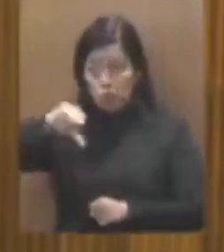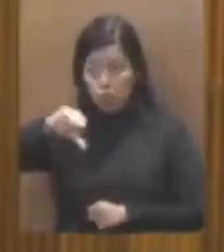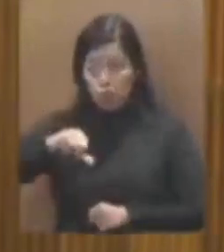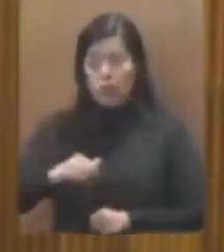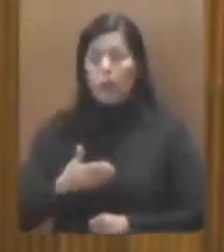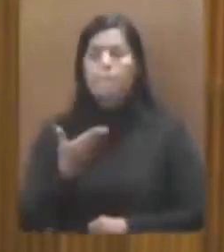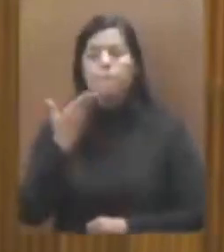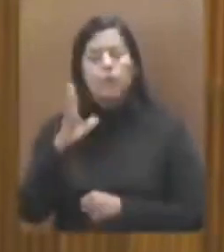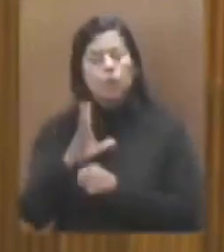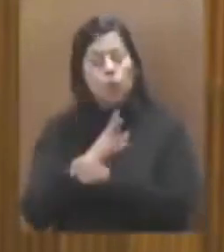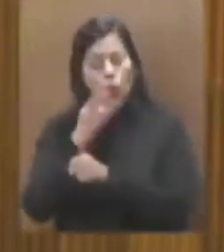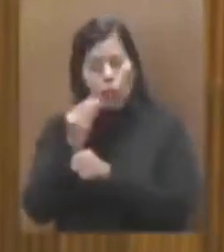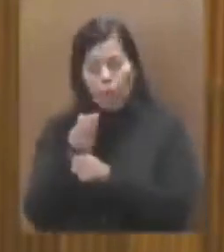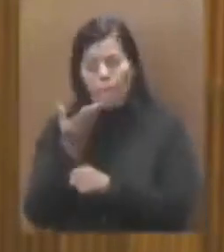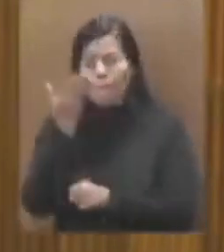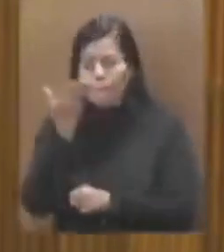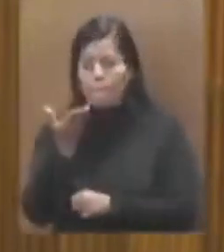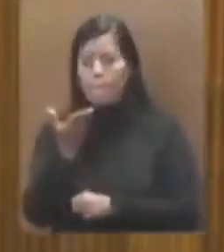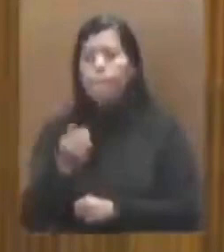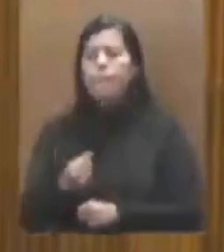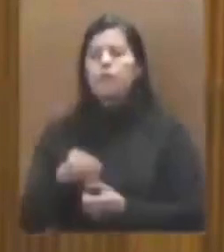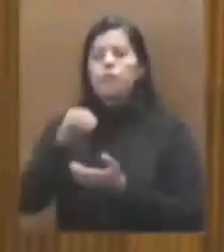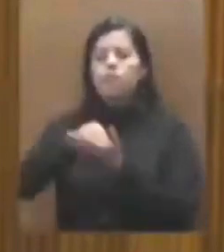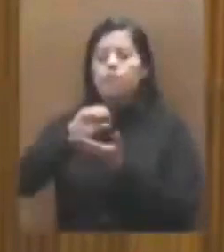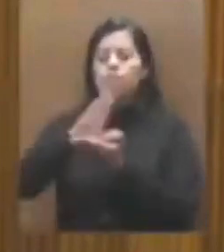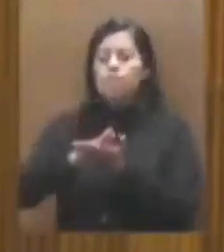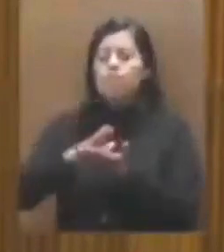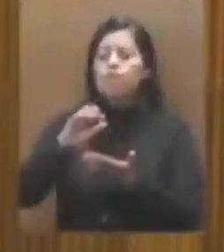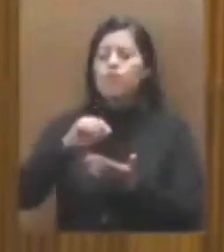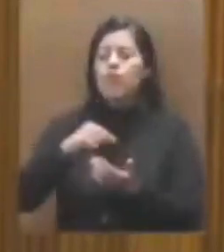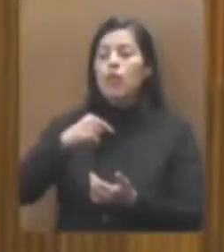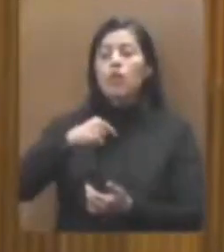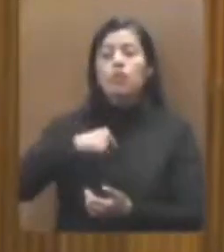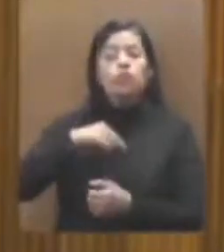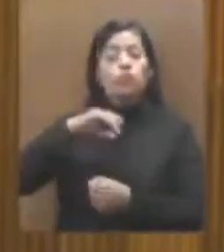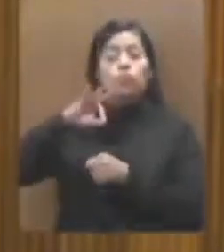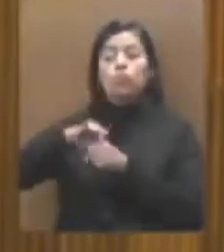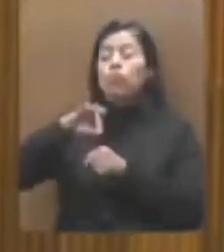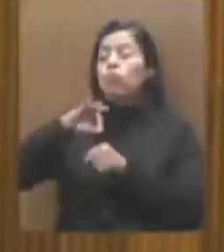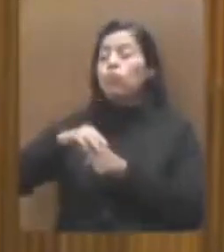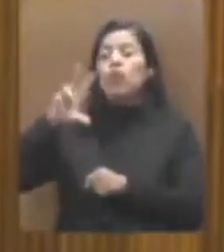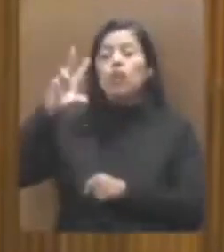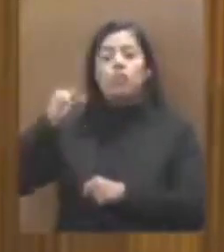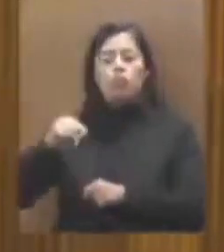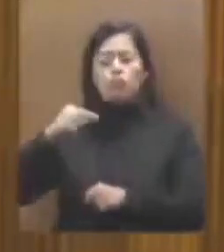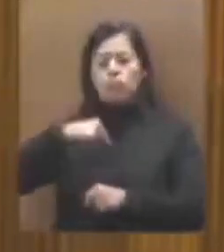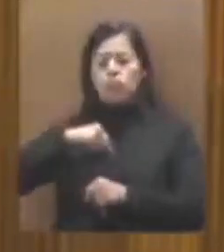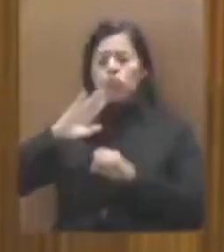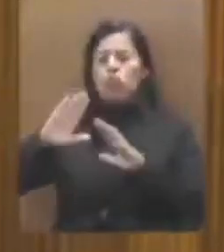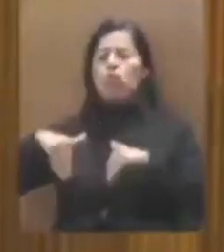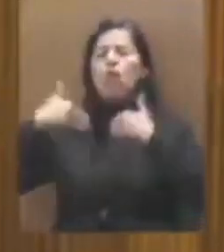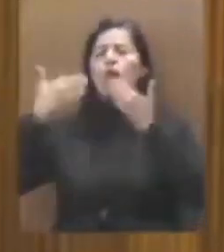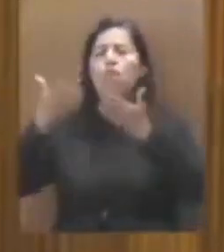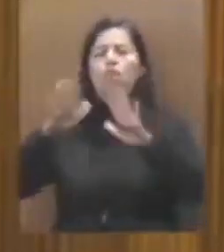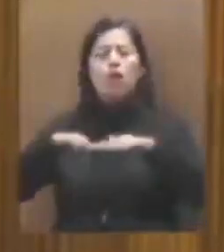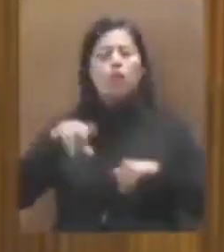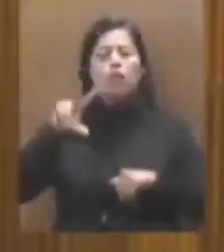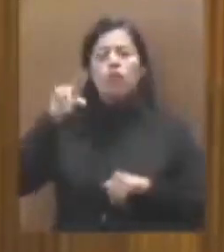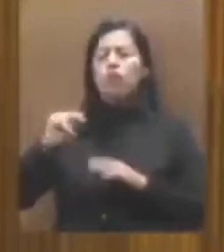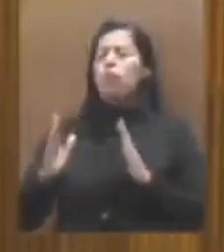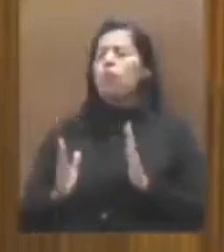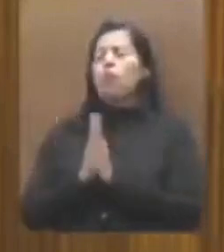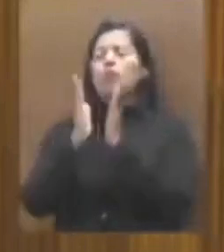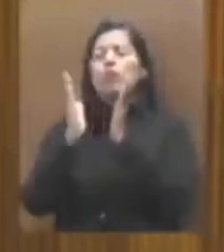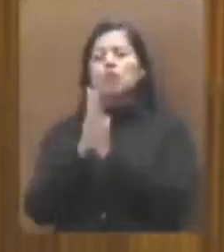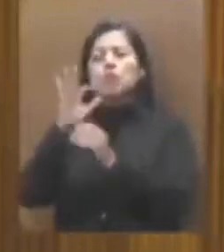pido de nueva cuenta presidente que se haga esta constancia de que no no vamos a votar vamos a estar aquí vamos a salir del pleno y no vamos a participar en